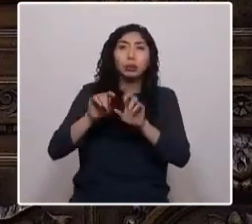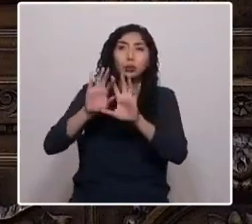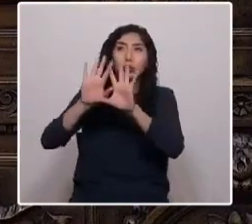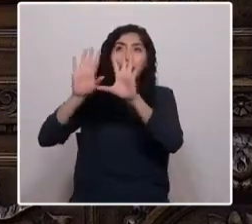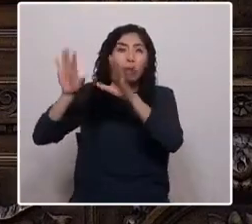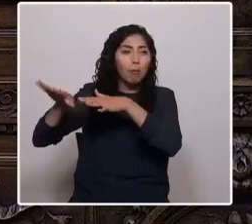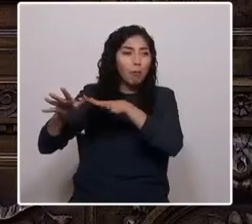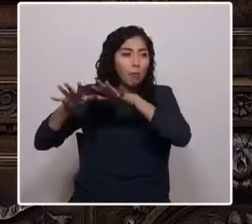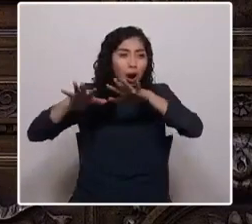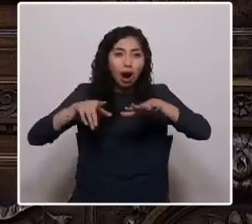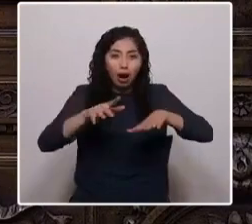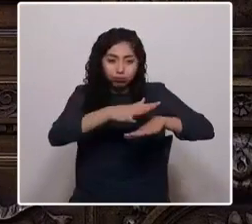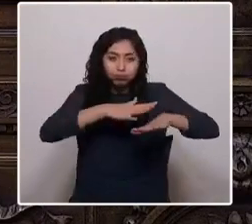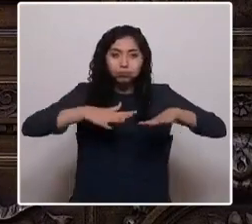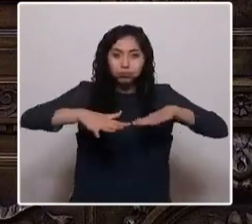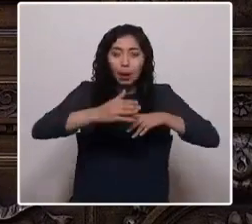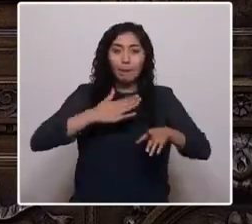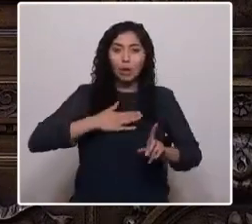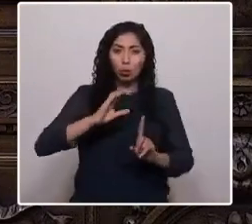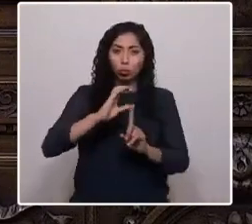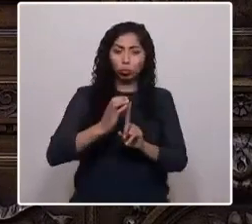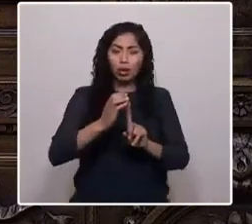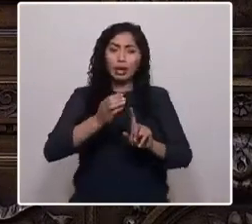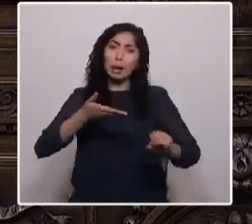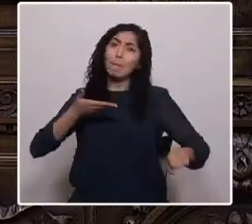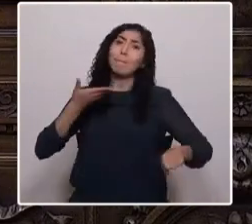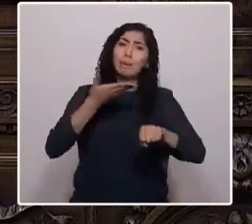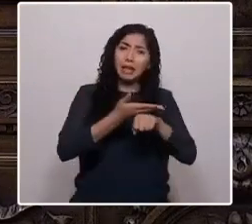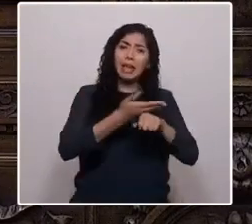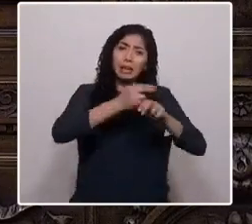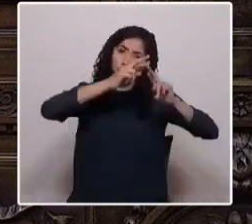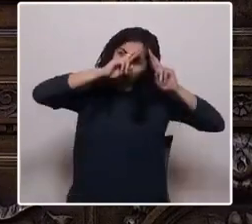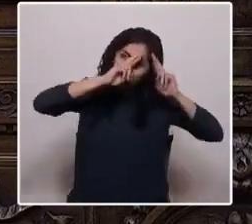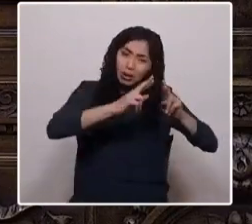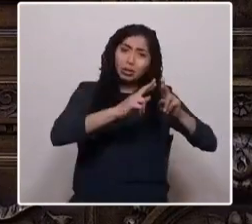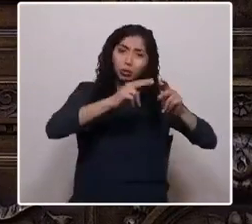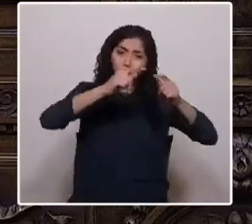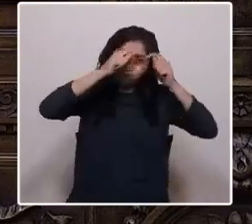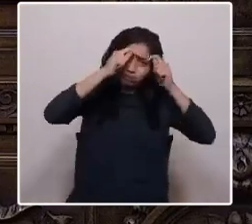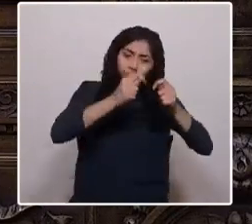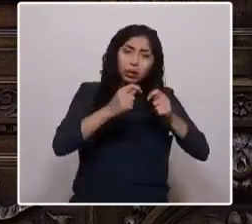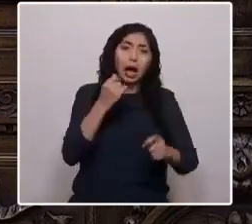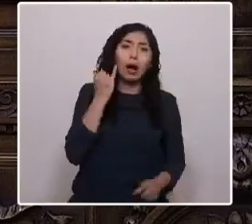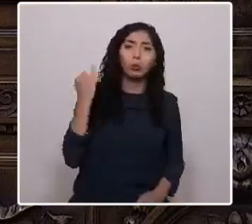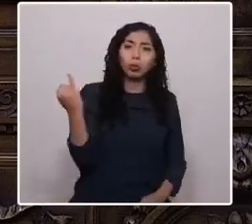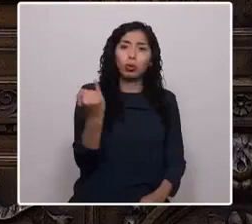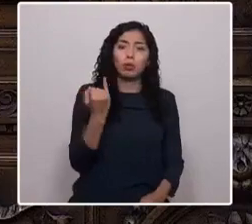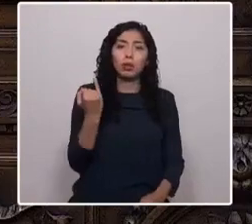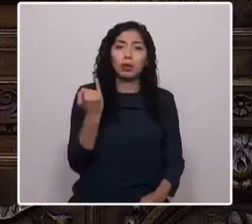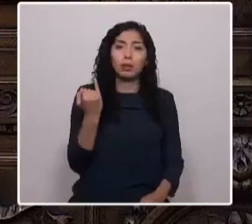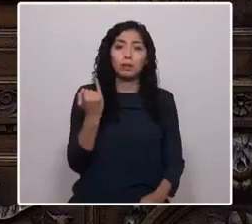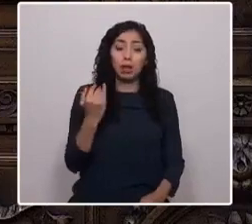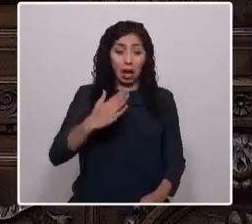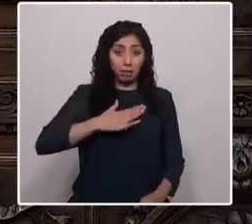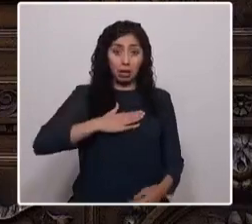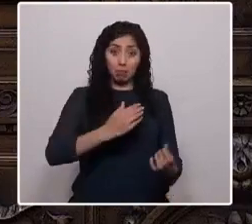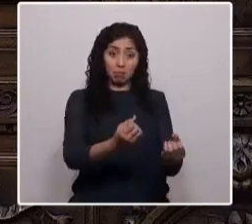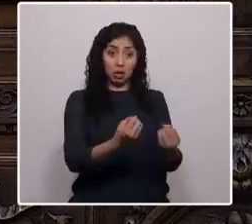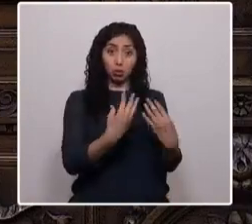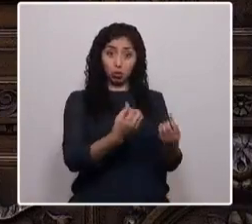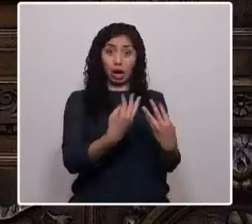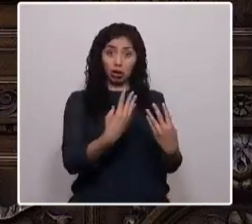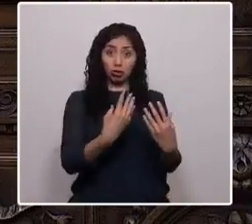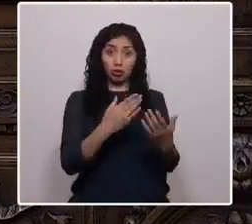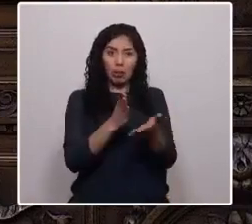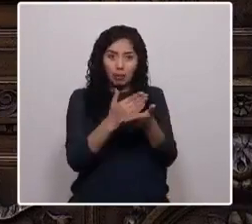clama nuevamente reconocimiento respeto y autonomía me educaron y prepararon para este